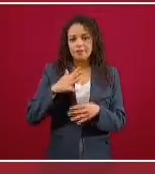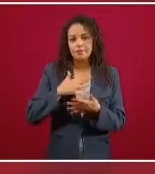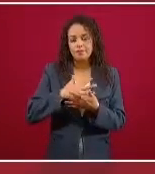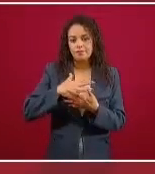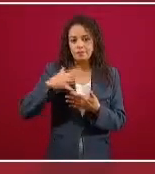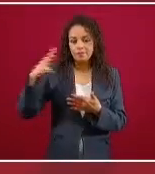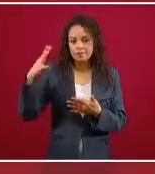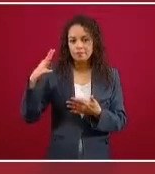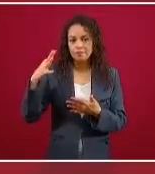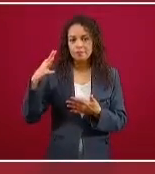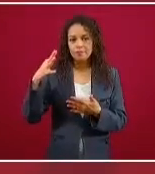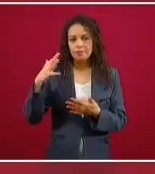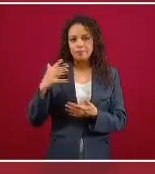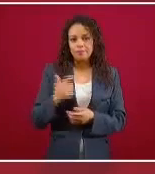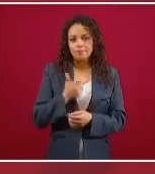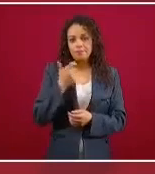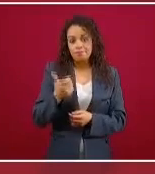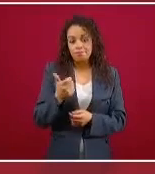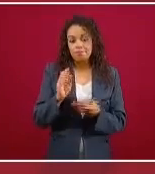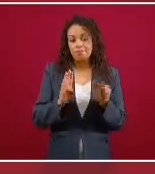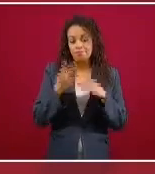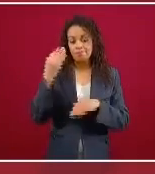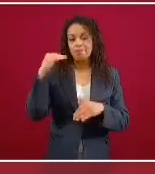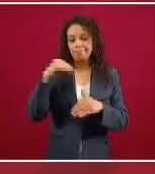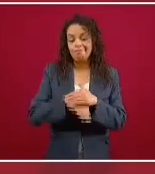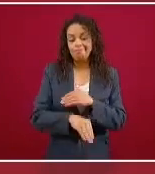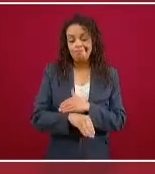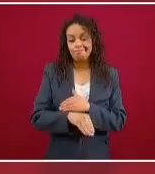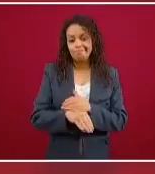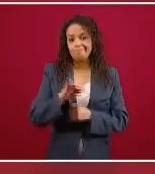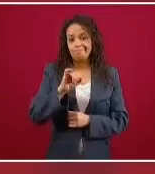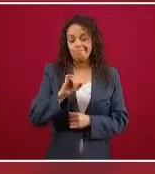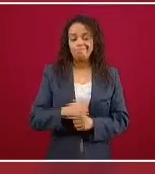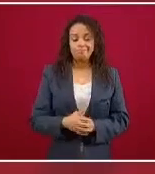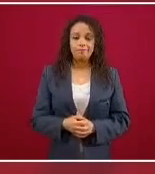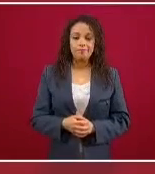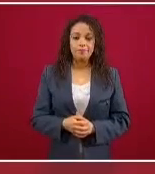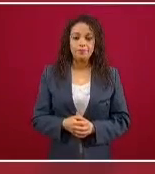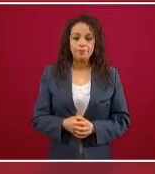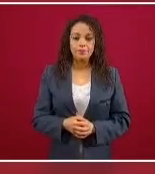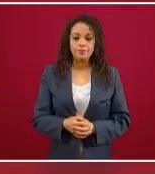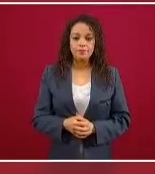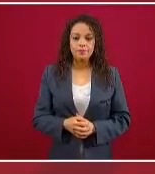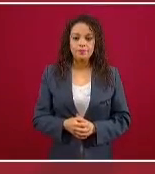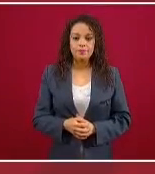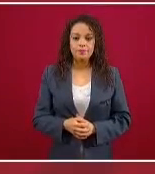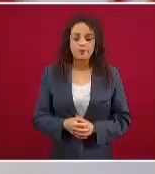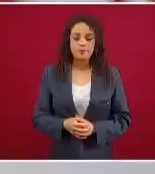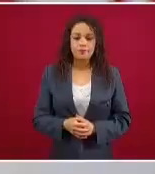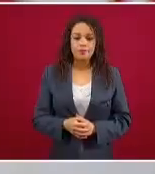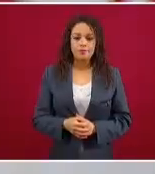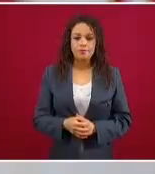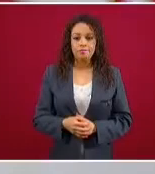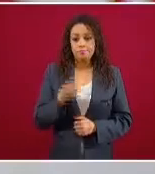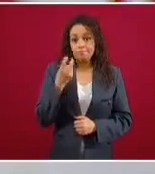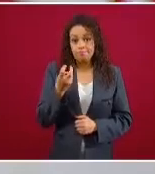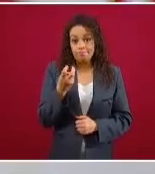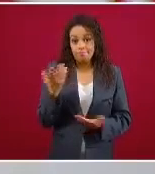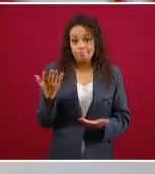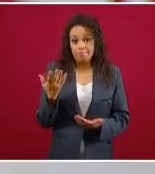caída de la economía en el mundo, y esto no es bueno para